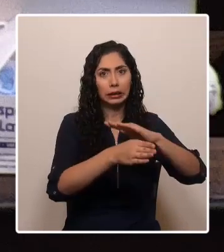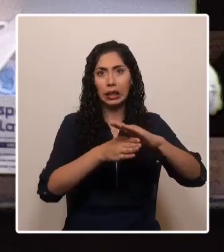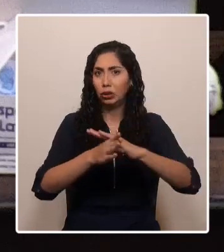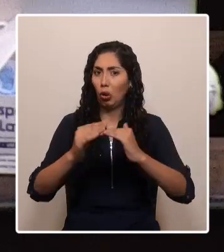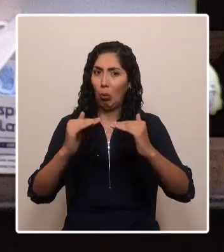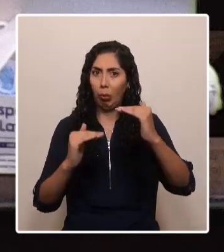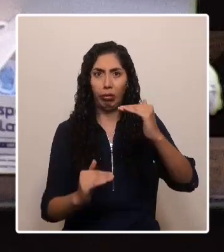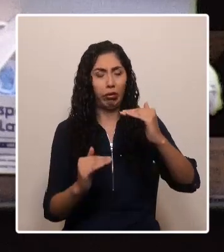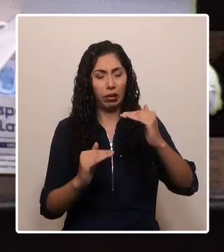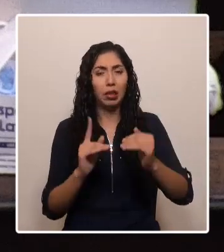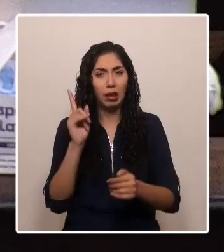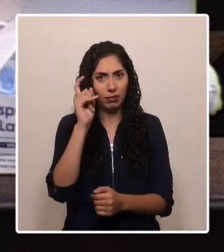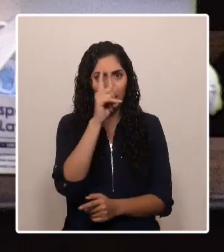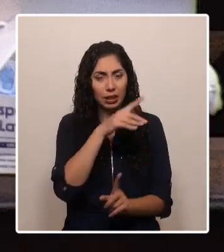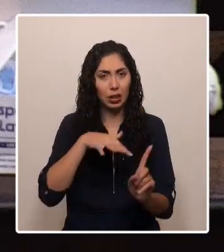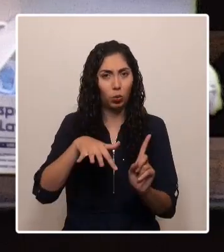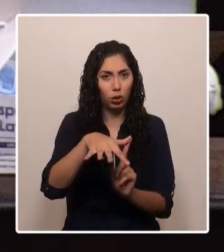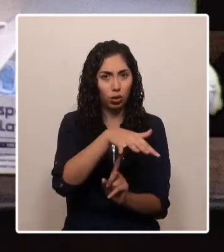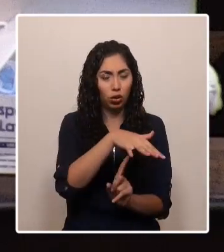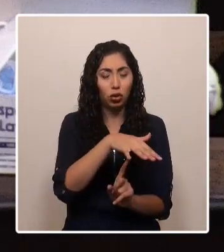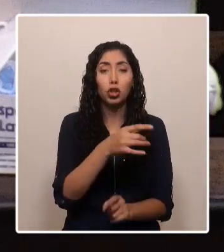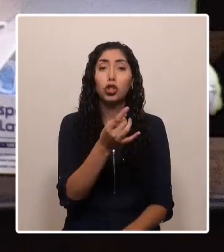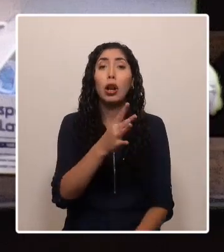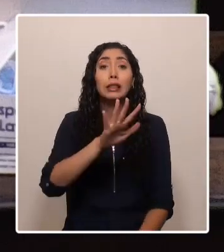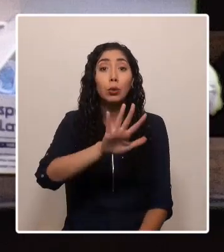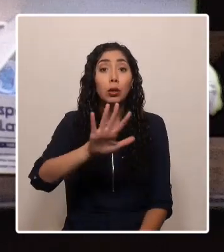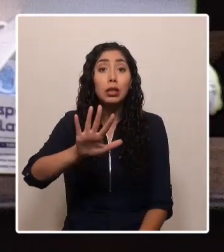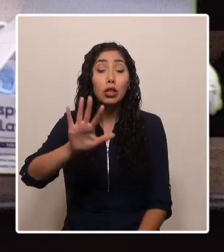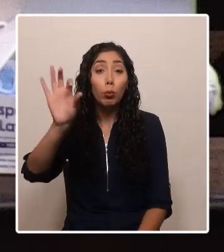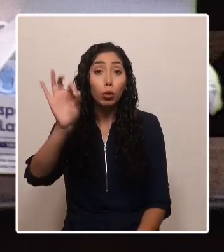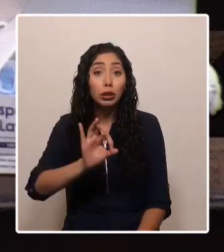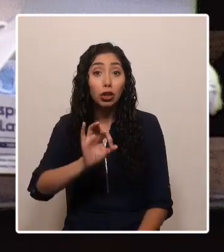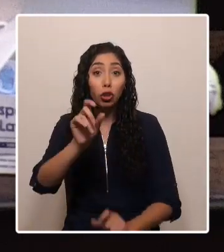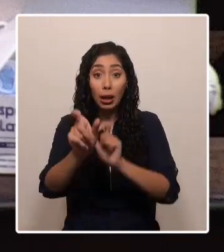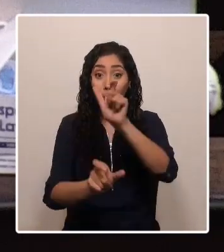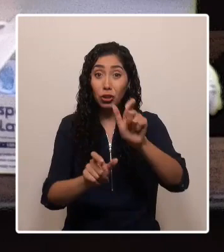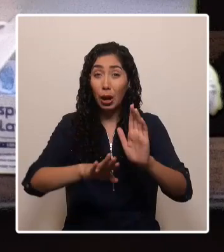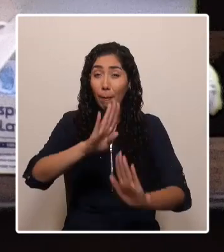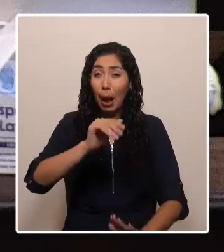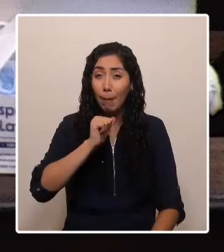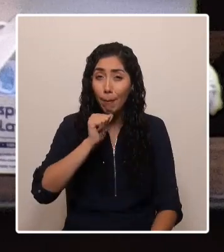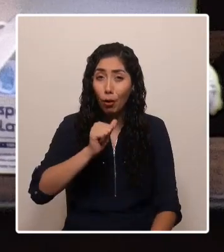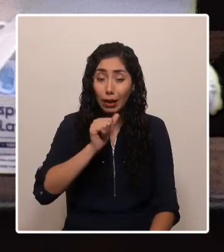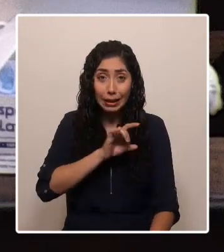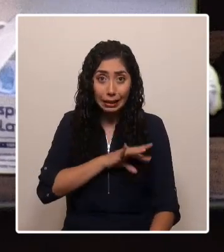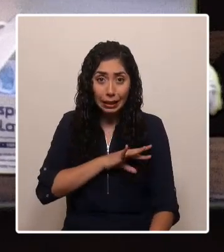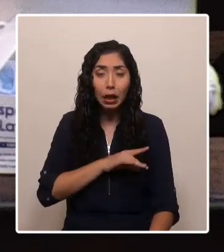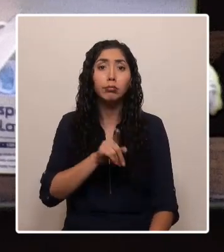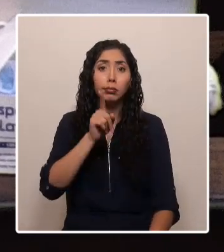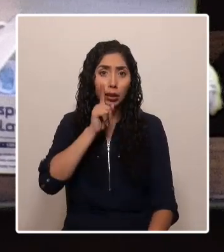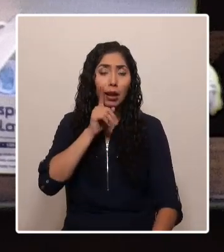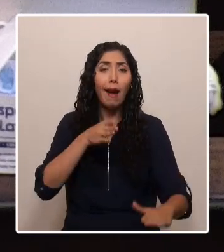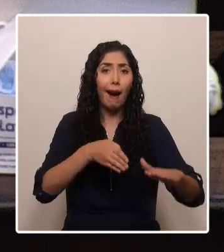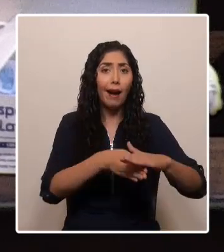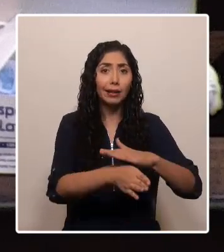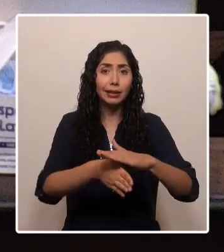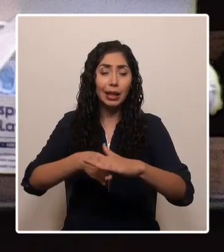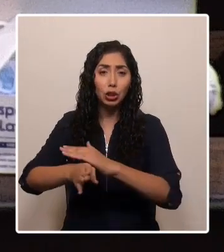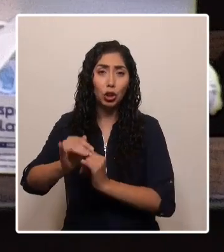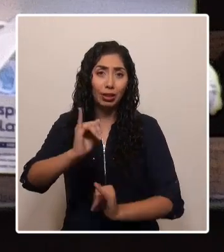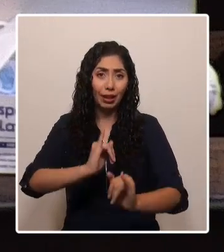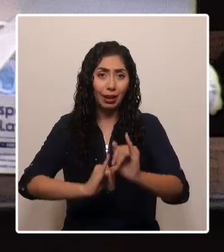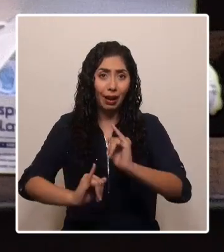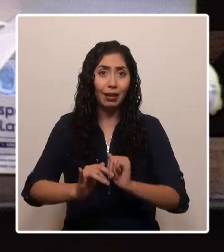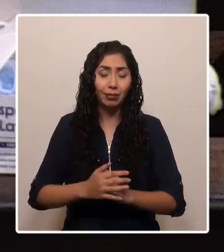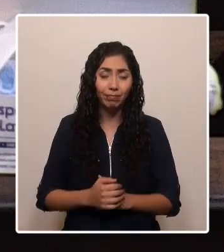y multidimensional. Solo el 55% de las personas más pobres en Chile tienen acceso a Internet, en contraste con el